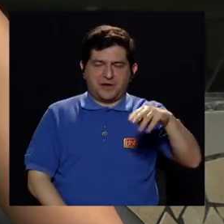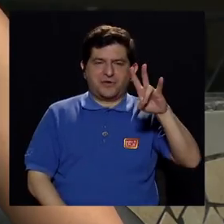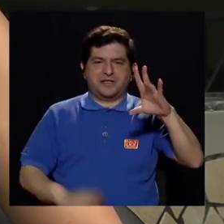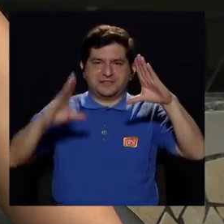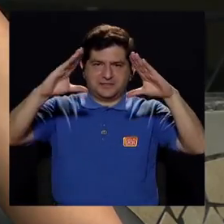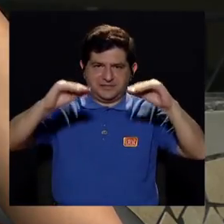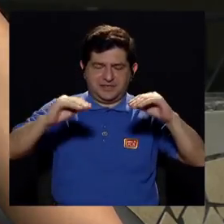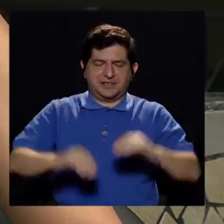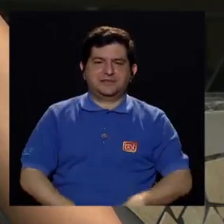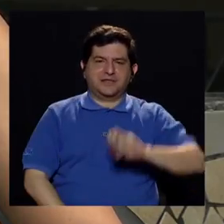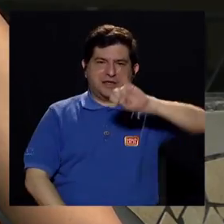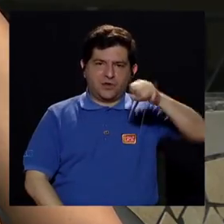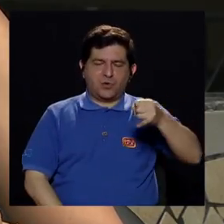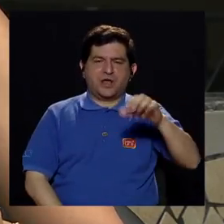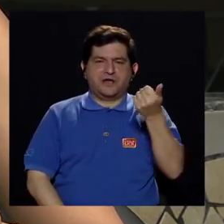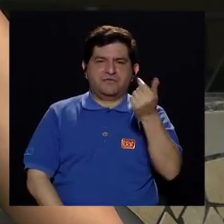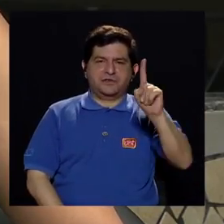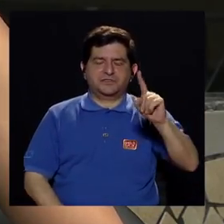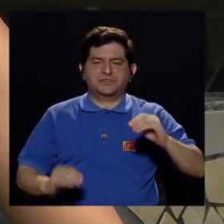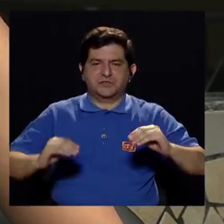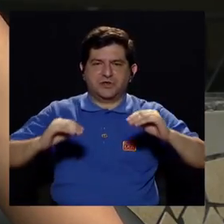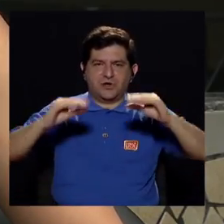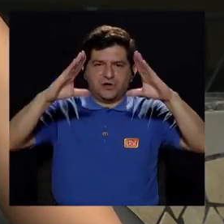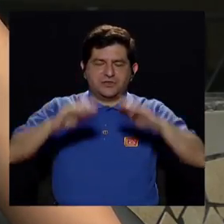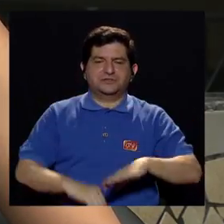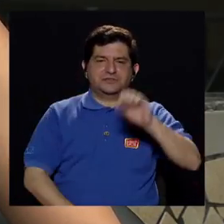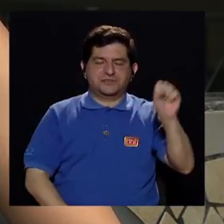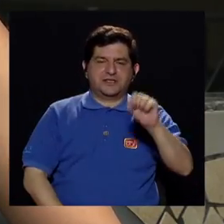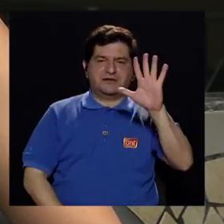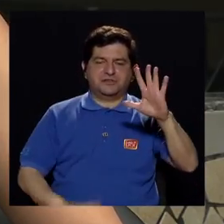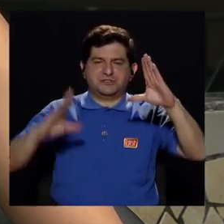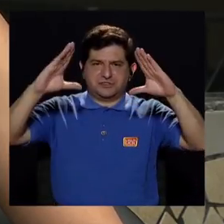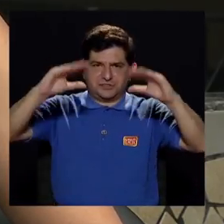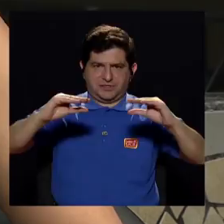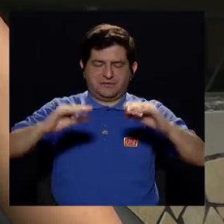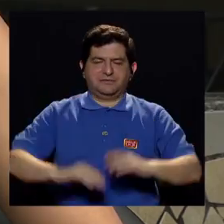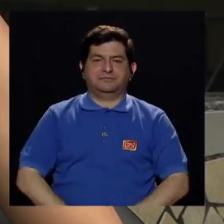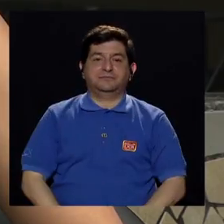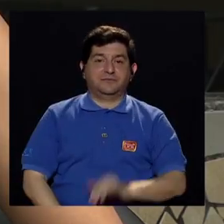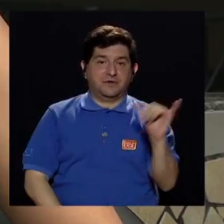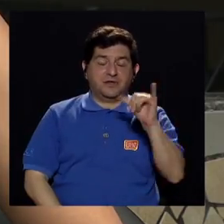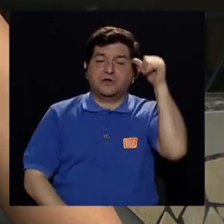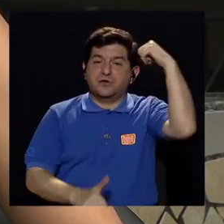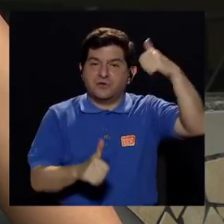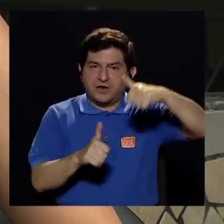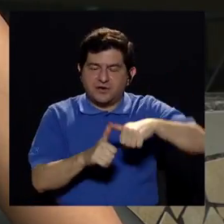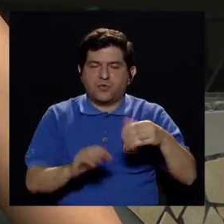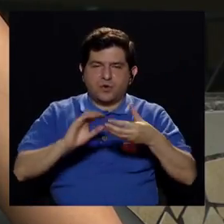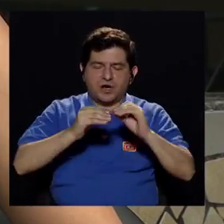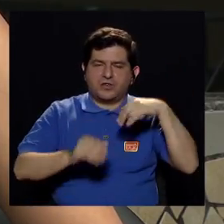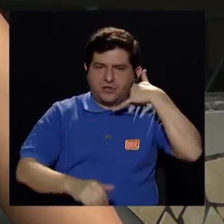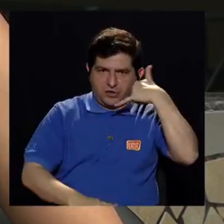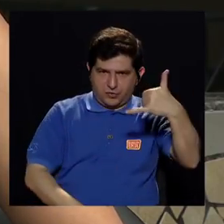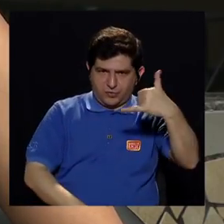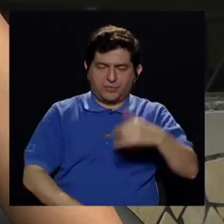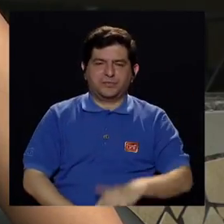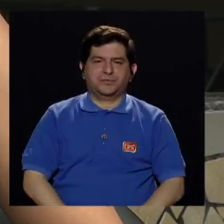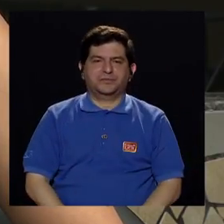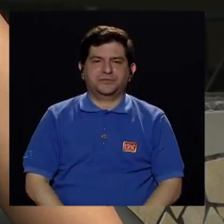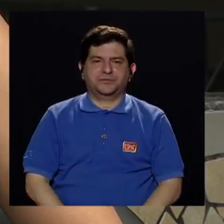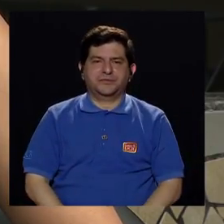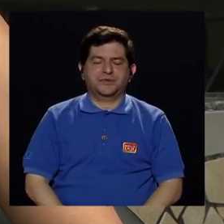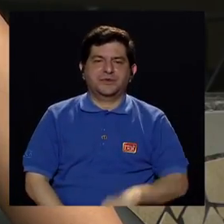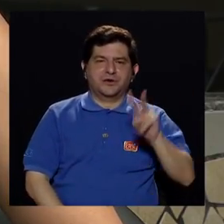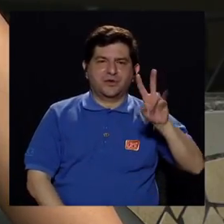noche, jueves a las 11 de la mañana y sábado a las 5 de la tarde. También les recuerdo nuestro número de teléfono y el